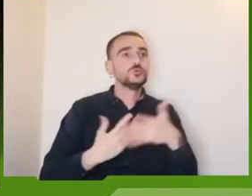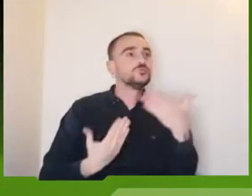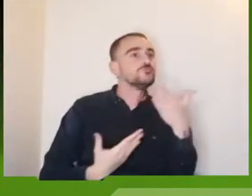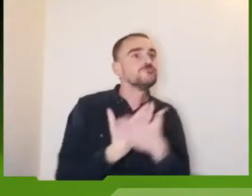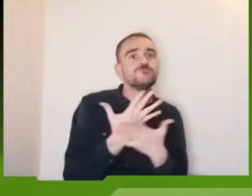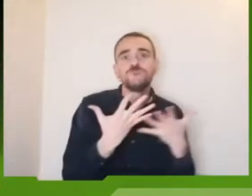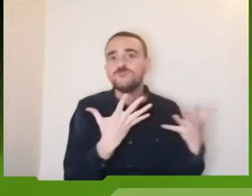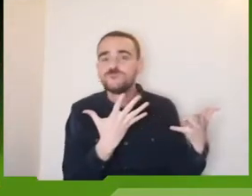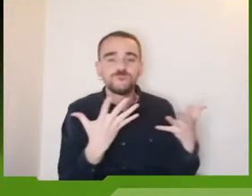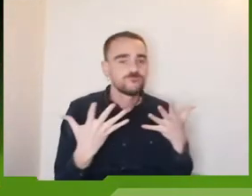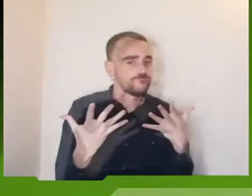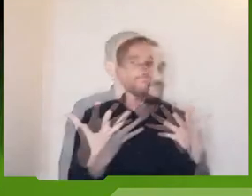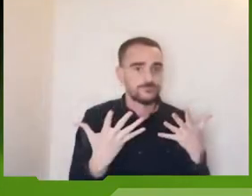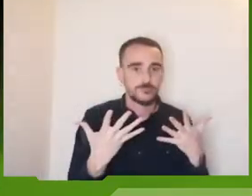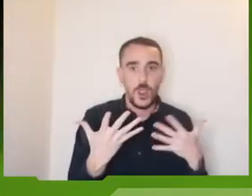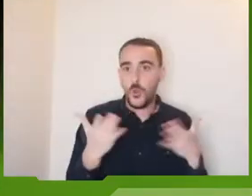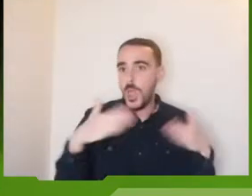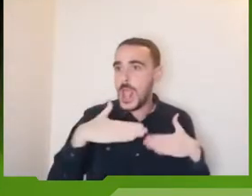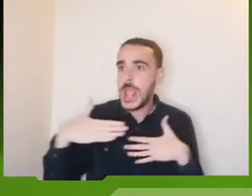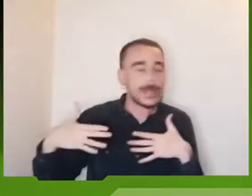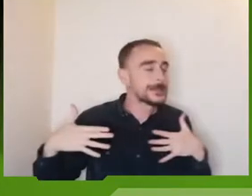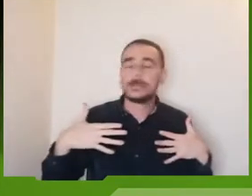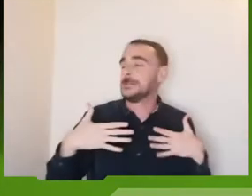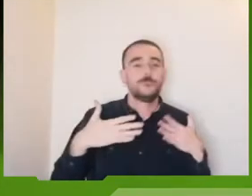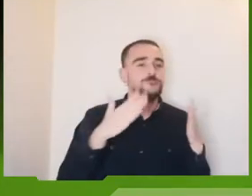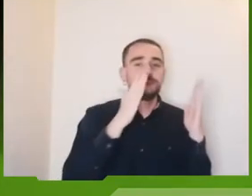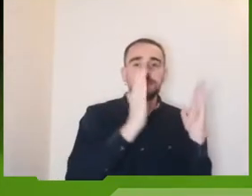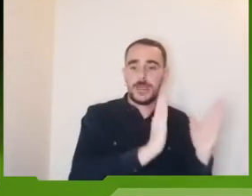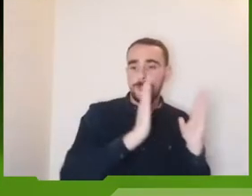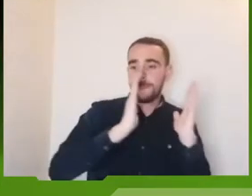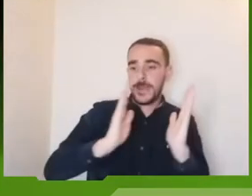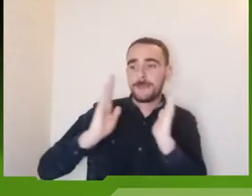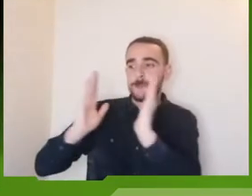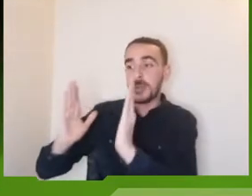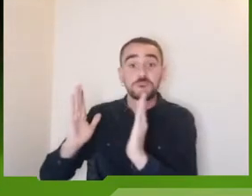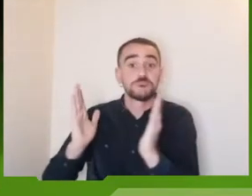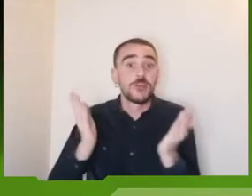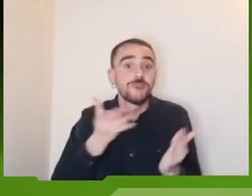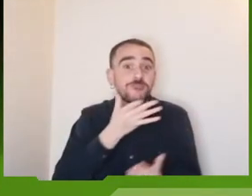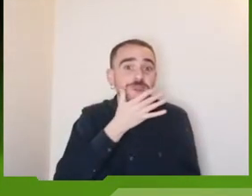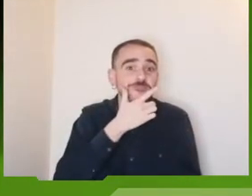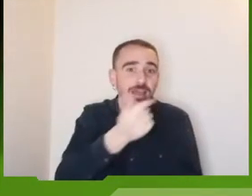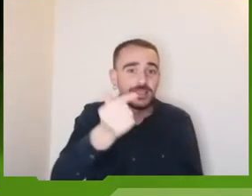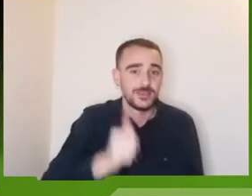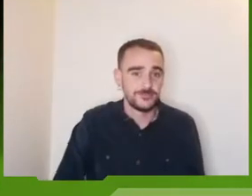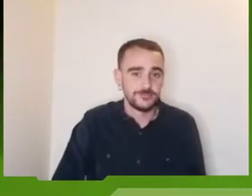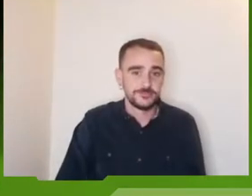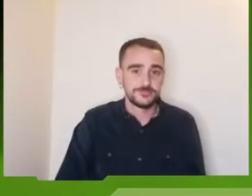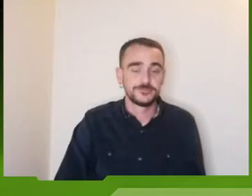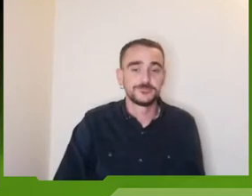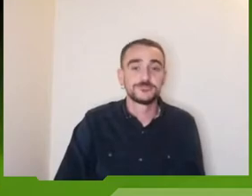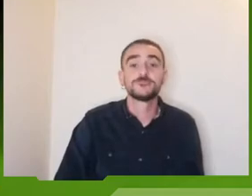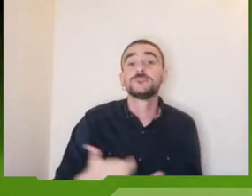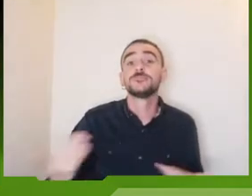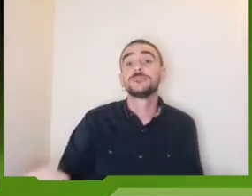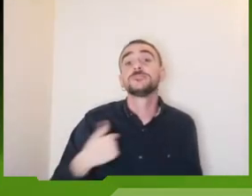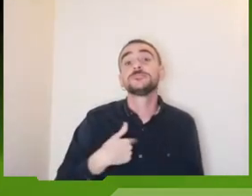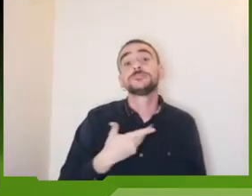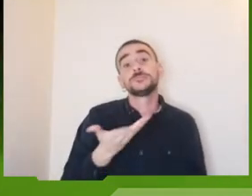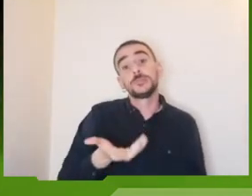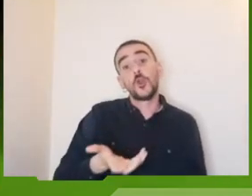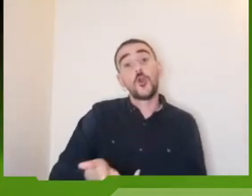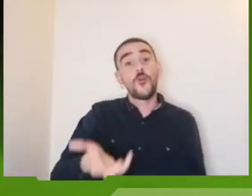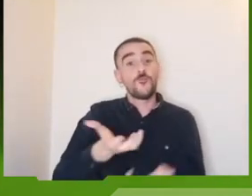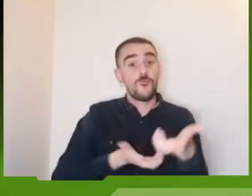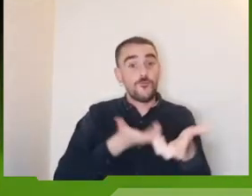De dividirla y adelantar faena un día. Vale, ahora ya vamos a freírlas. Yo nunca